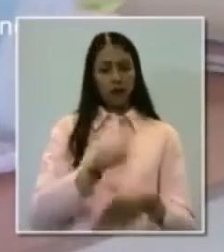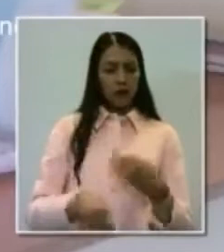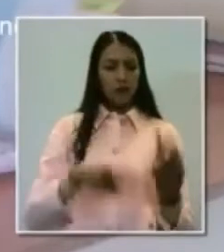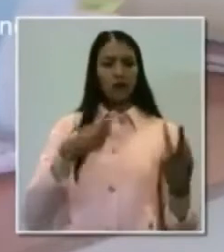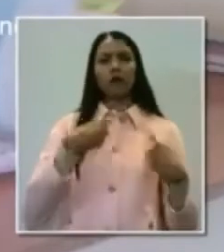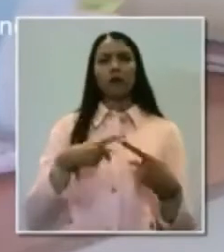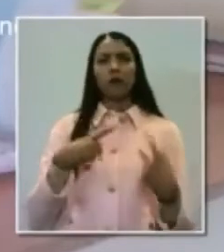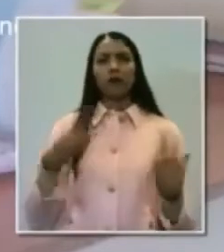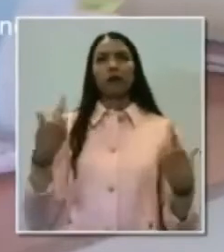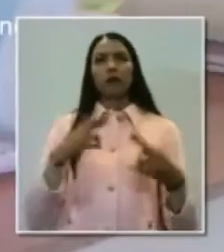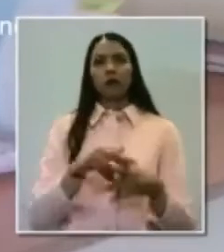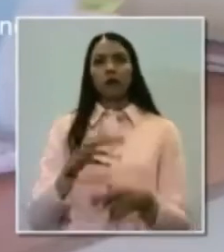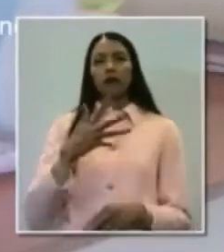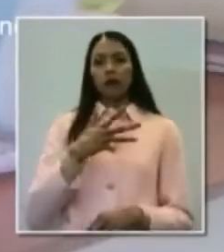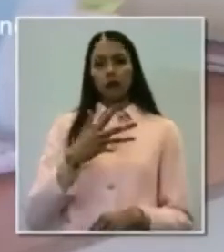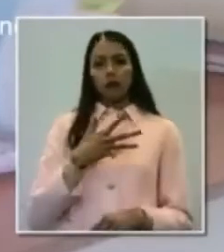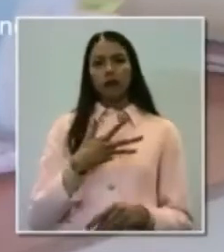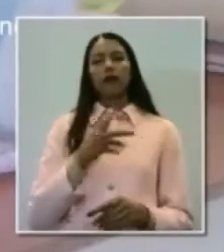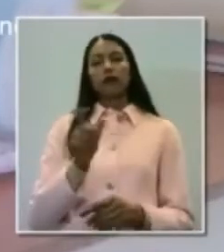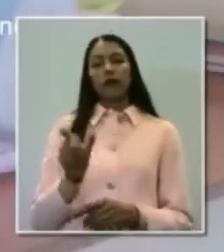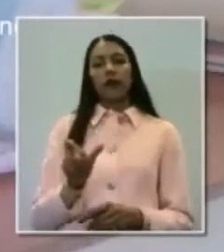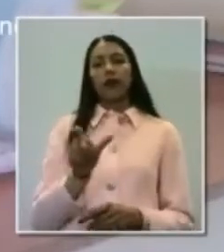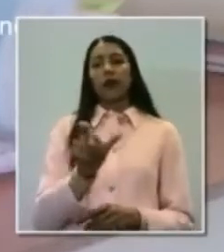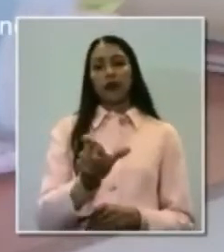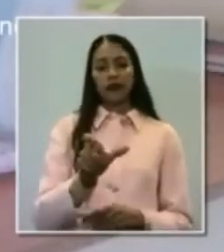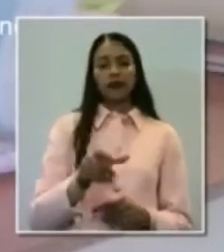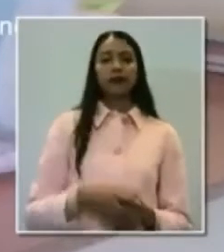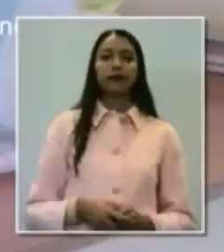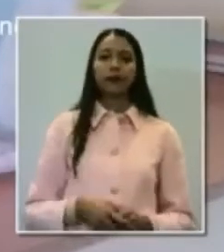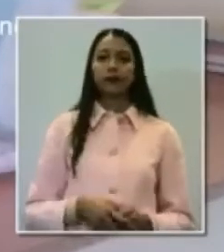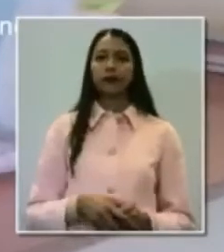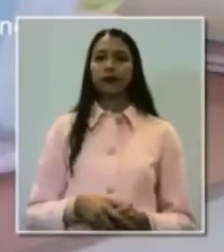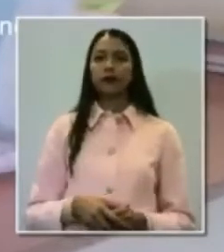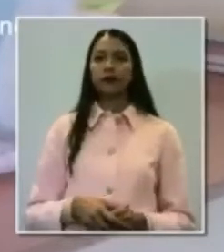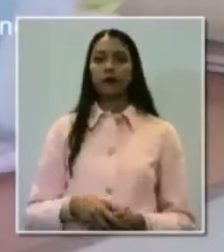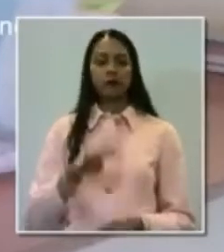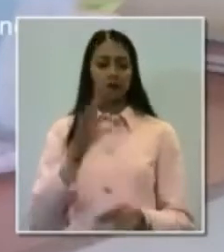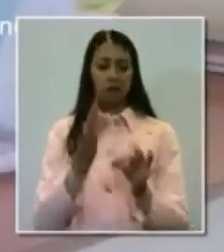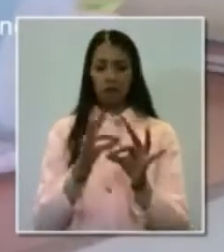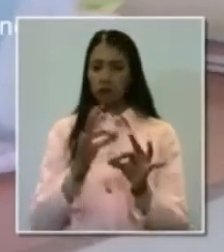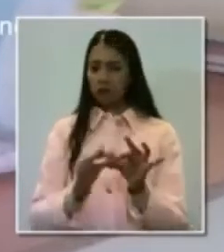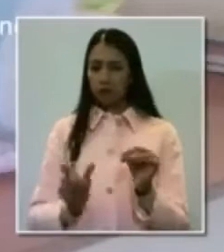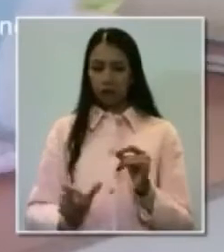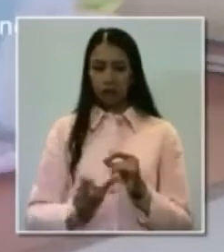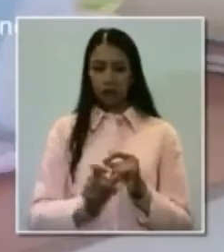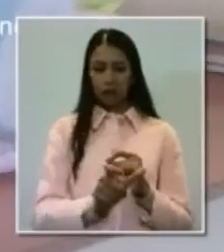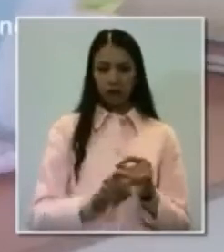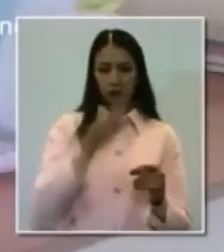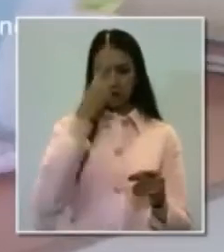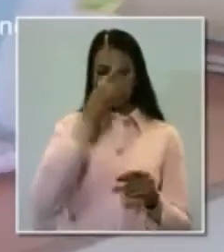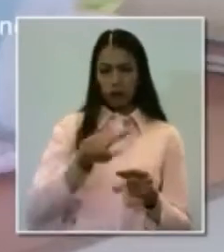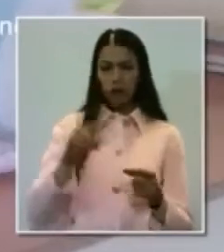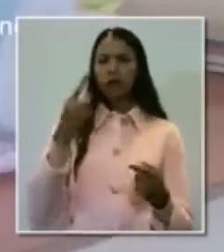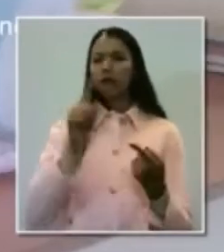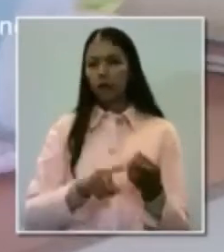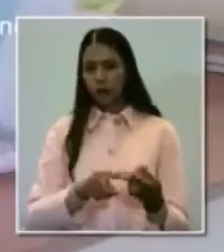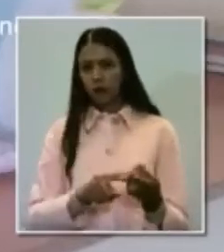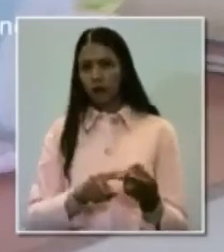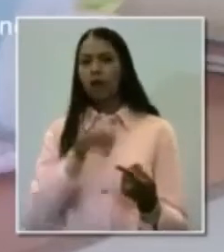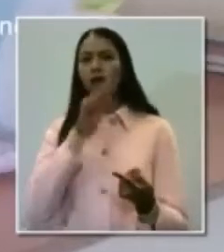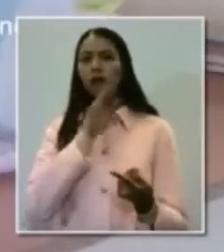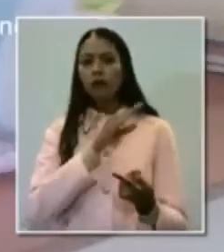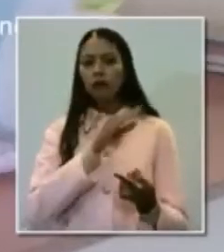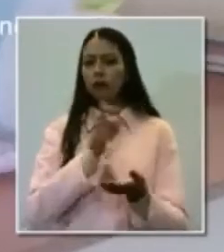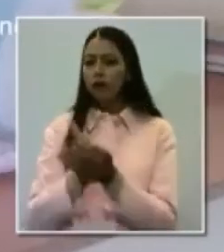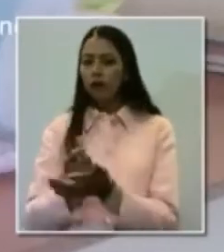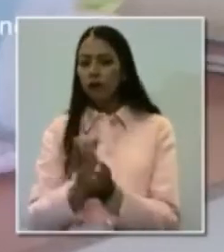aquellos maestros que cuentan con tarjeta han cobrado de manera puntual. La afectación es para aquellos que cobran con cheque. Hacer